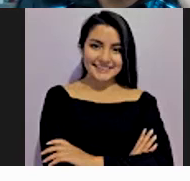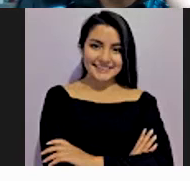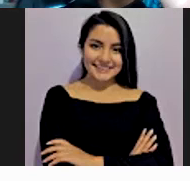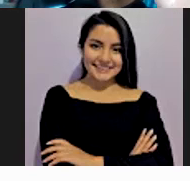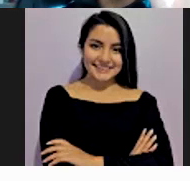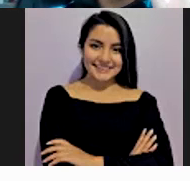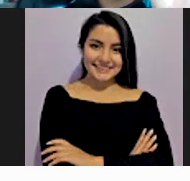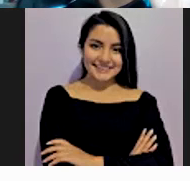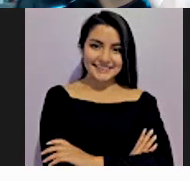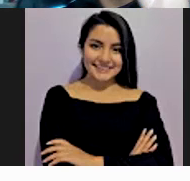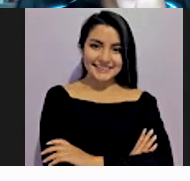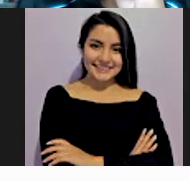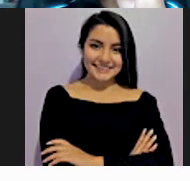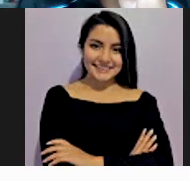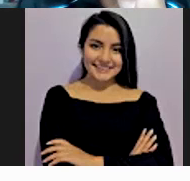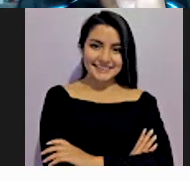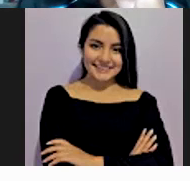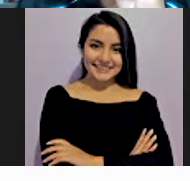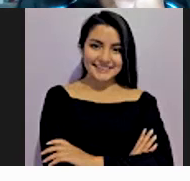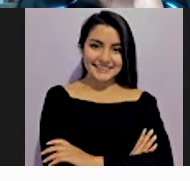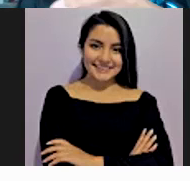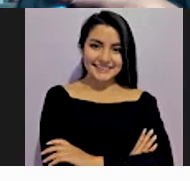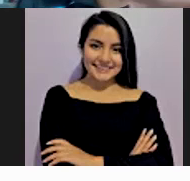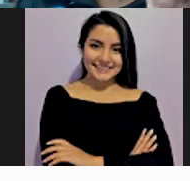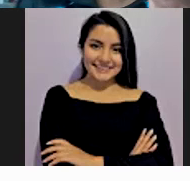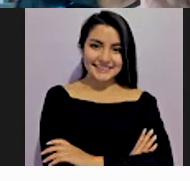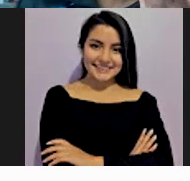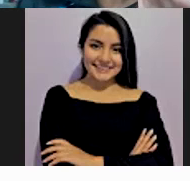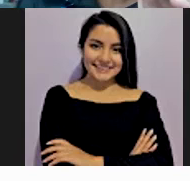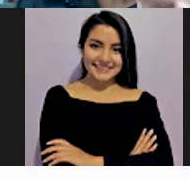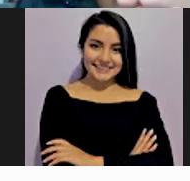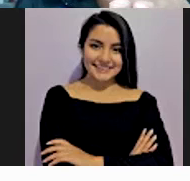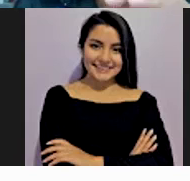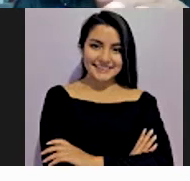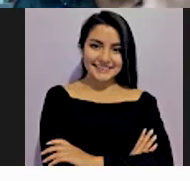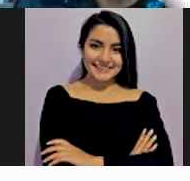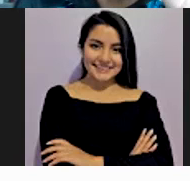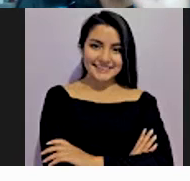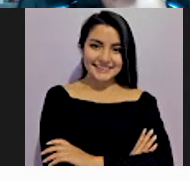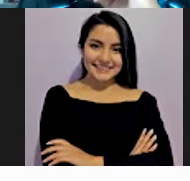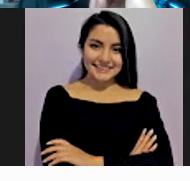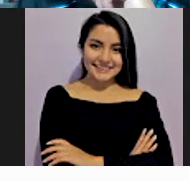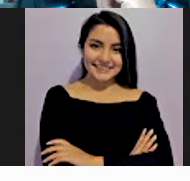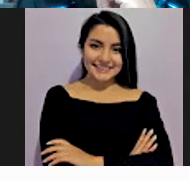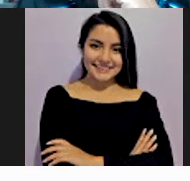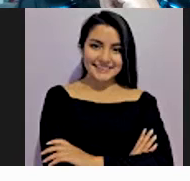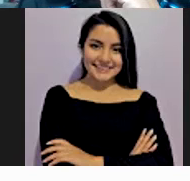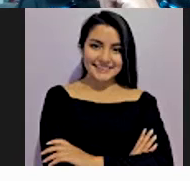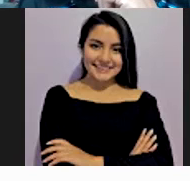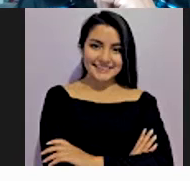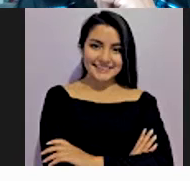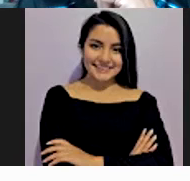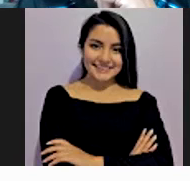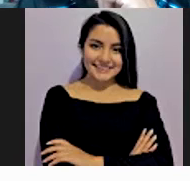estamos entendiendo. Estoy yendo suave porque es una cosa que algún rato van a necesitar